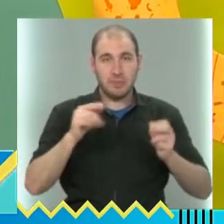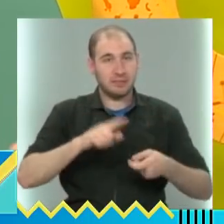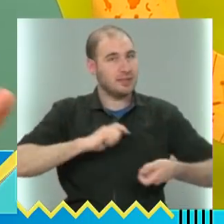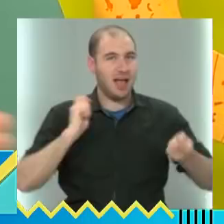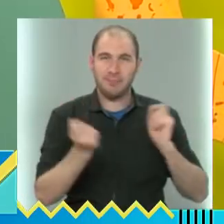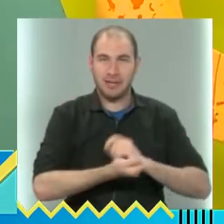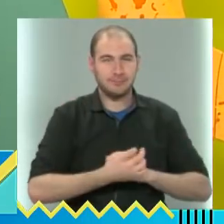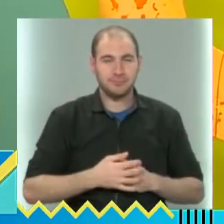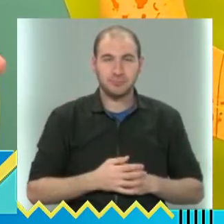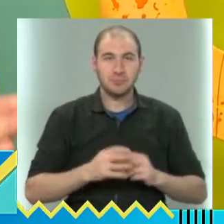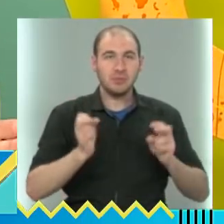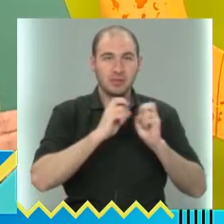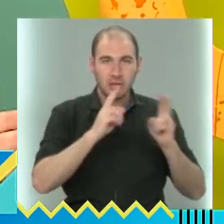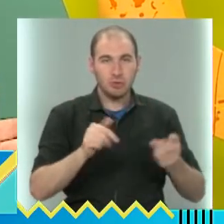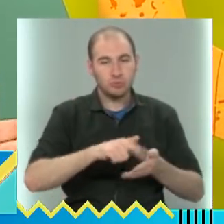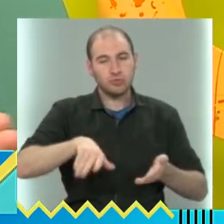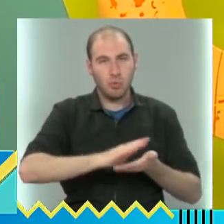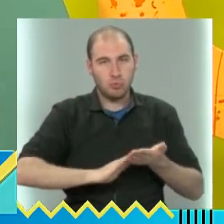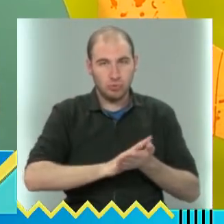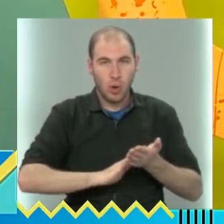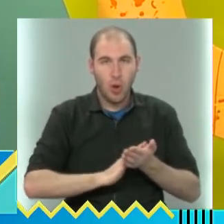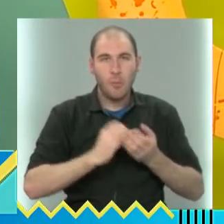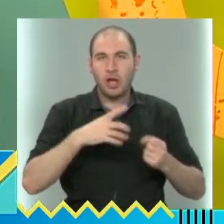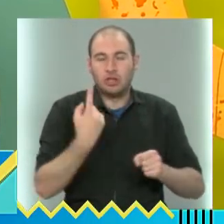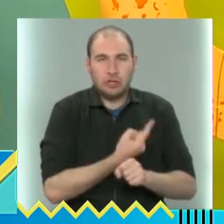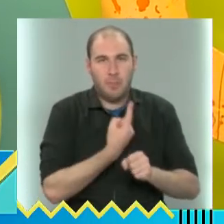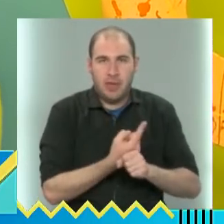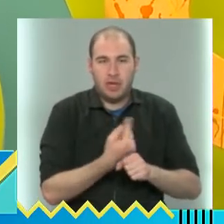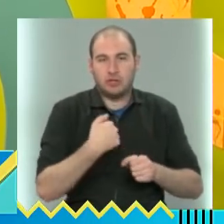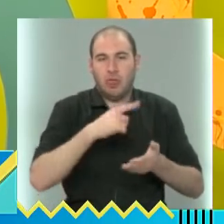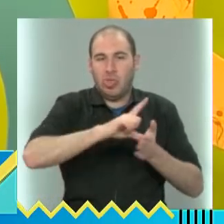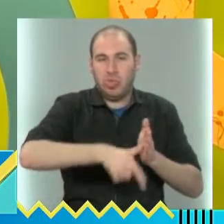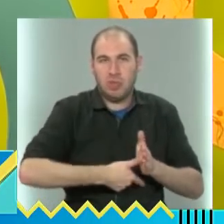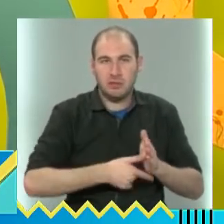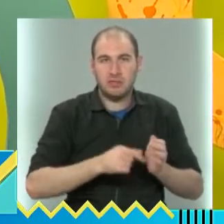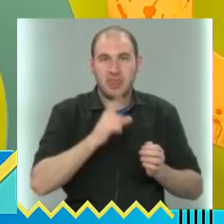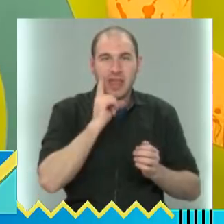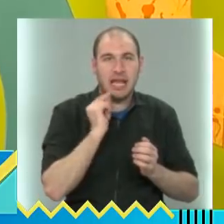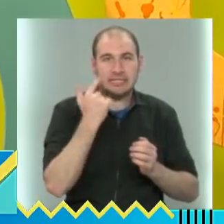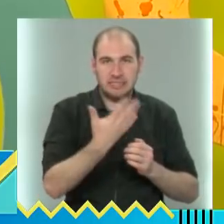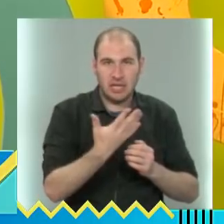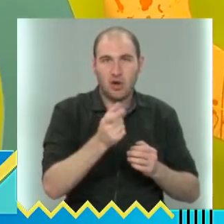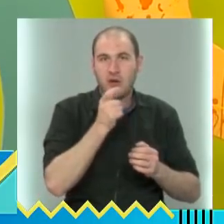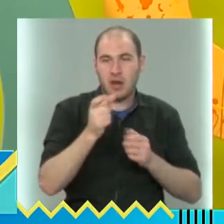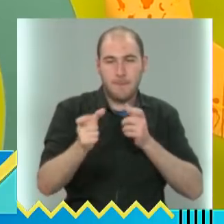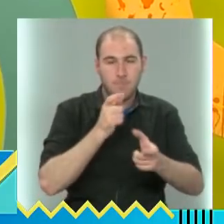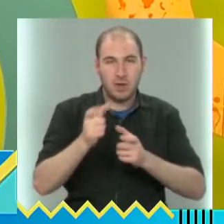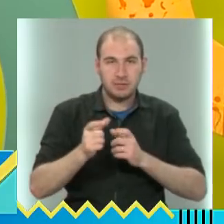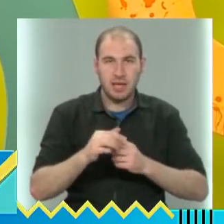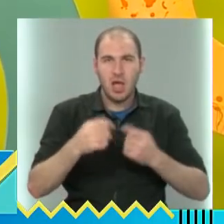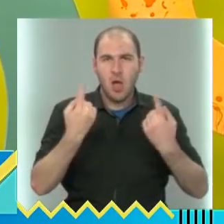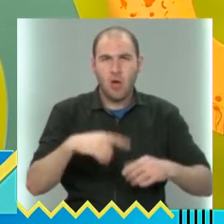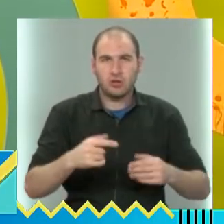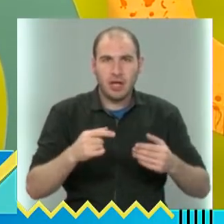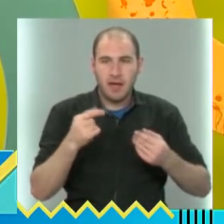cambia. Y realmente es un tema que vamos a tener que resolver. Porque no puede ser que nosotros nos demoremos 5 días en dar una respuesta a una situación